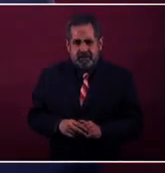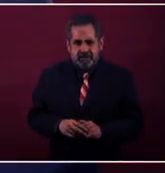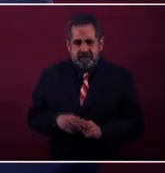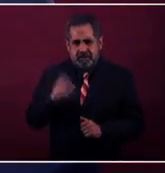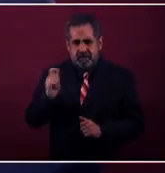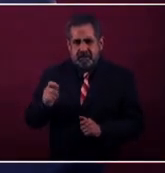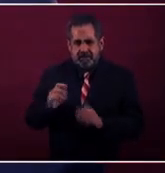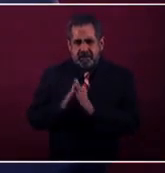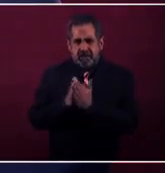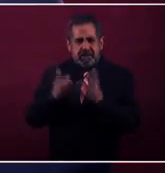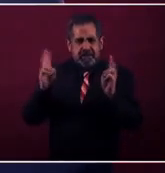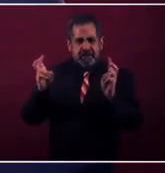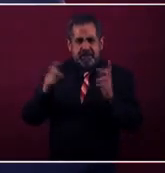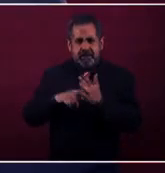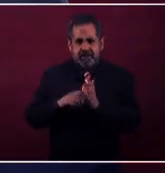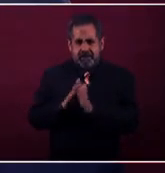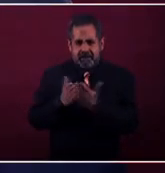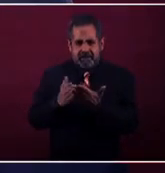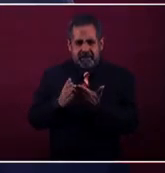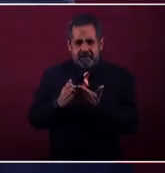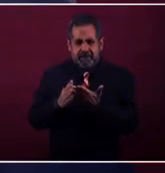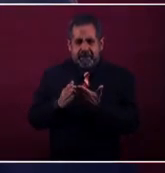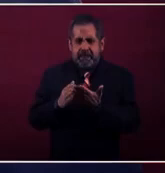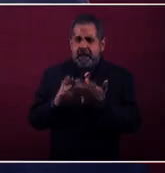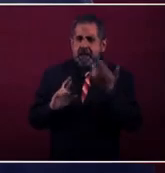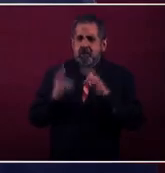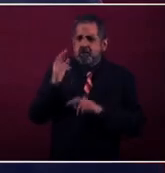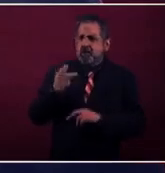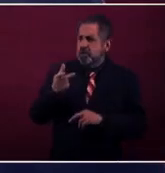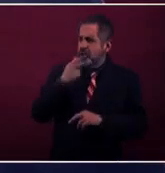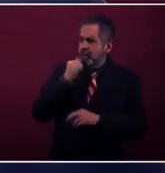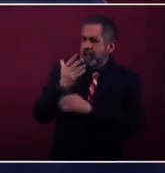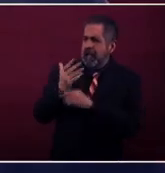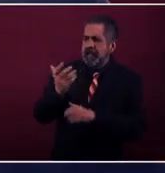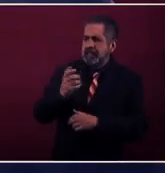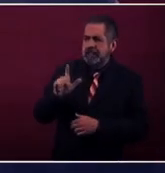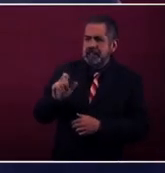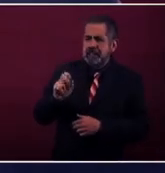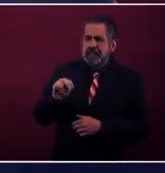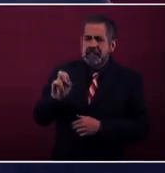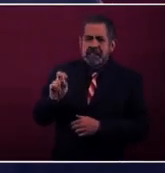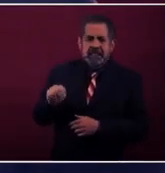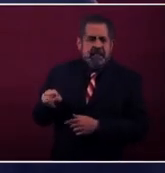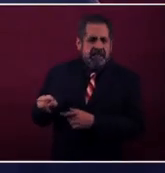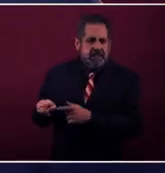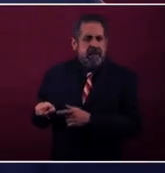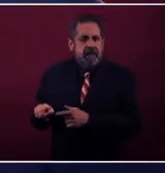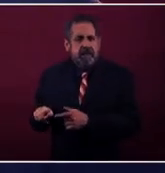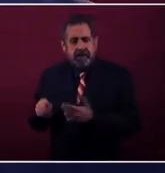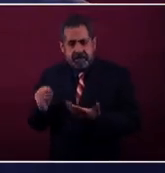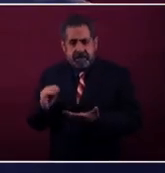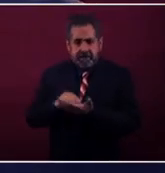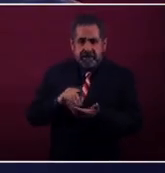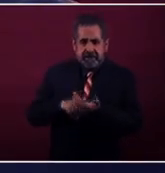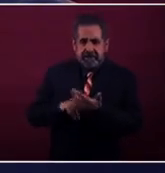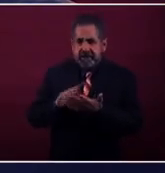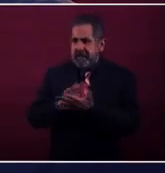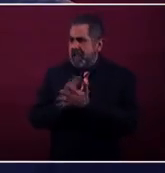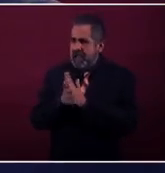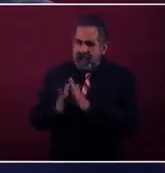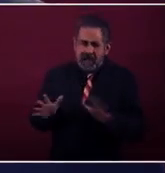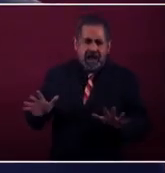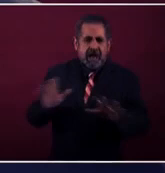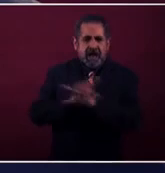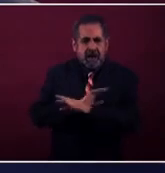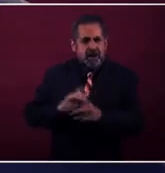fue El Estado y la Revolución de Lenin, y ahí lo que se propone es el cambio revolucionario,